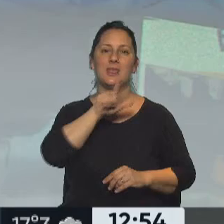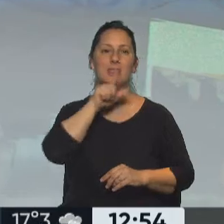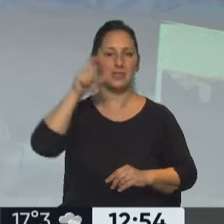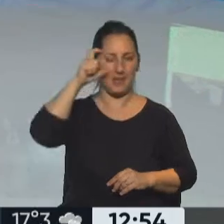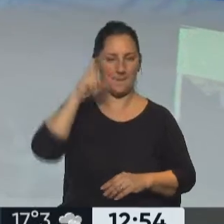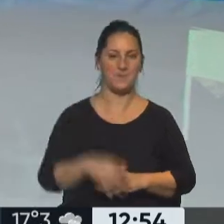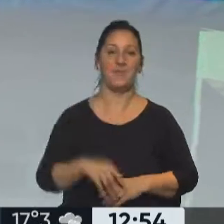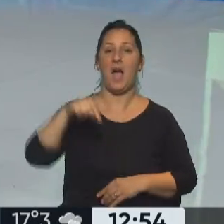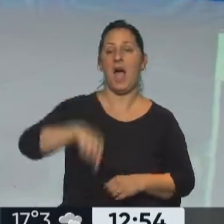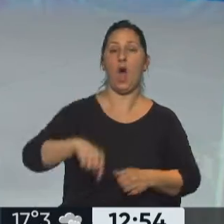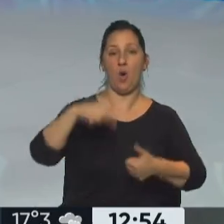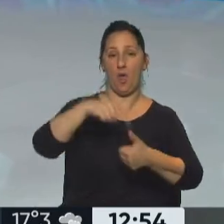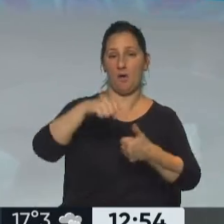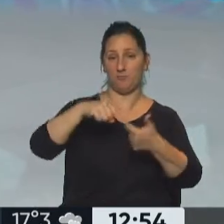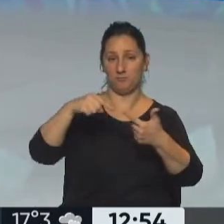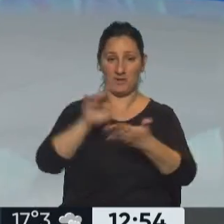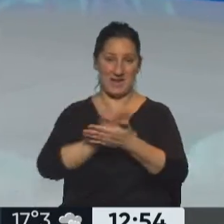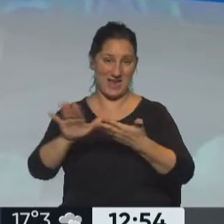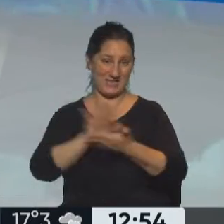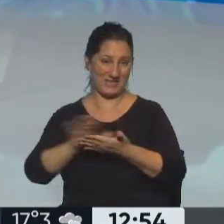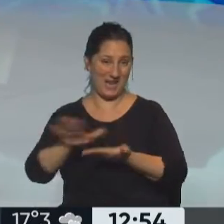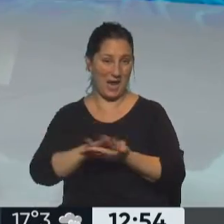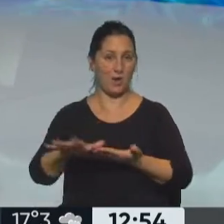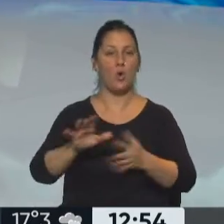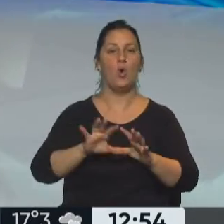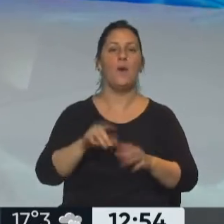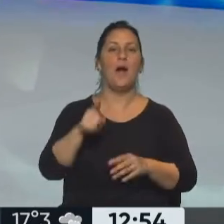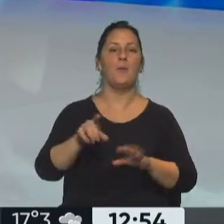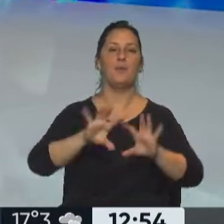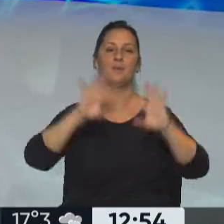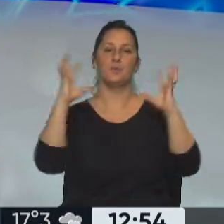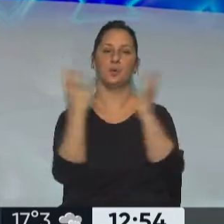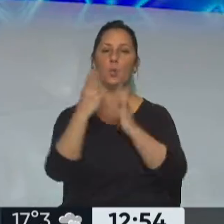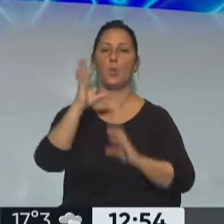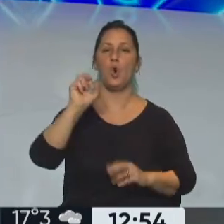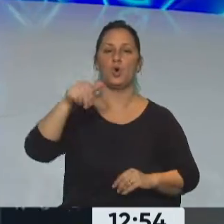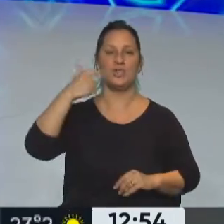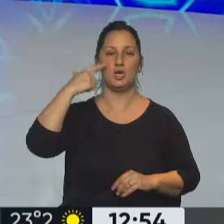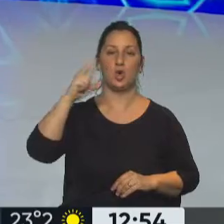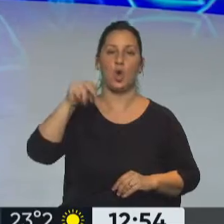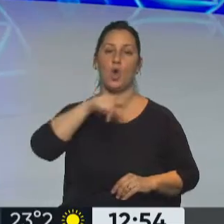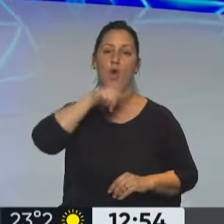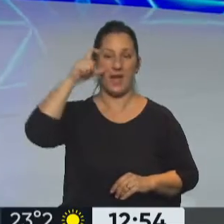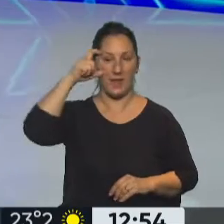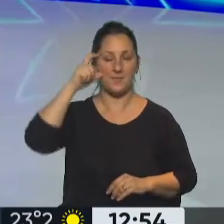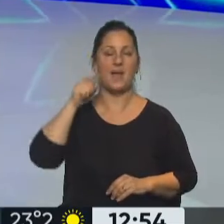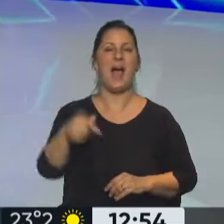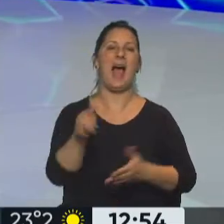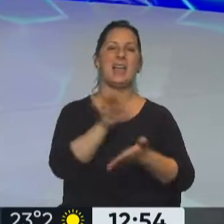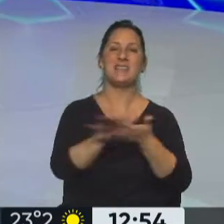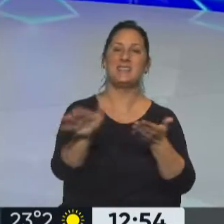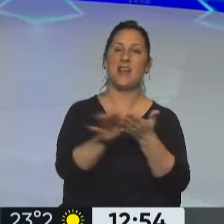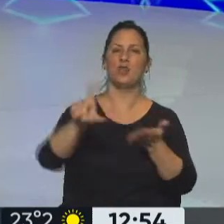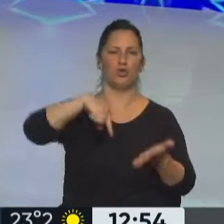vamos a hablar de los estrenos atención porque hoy es un gran día para ver el universo de ennio morricone que está la de joseppe tornatore ha llegado hay estrenos